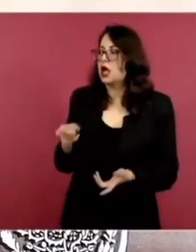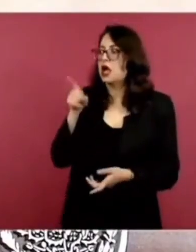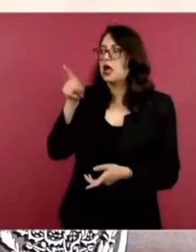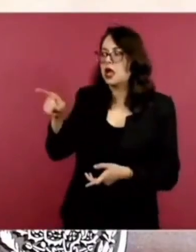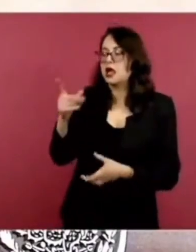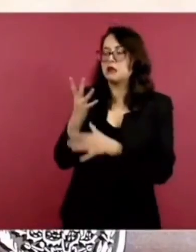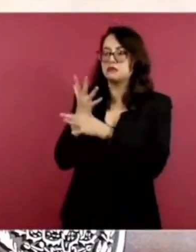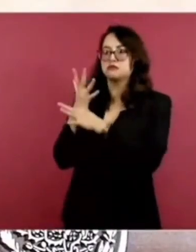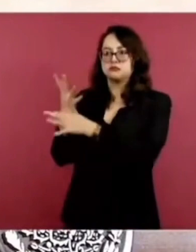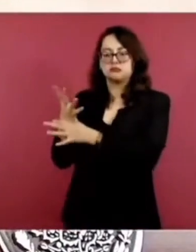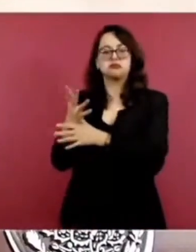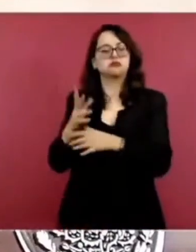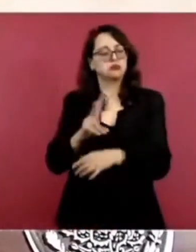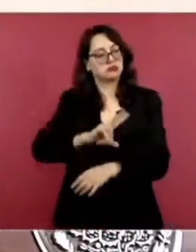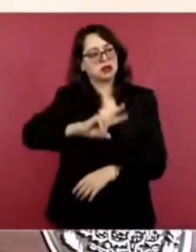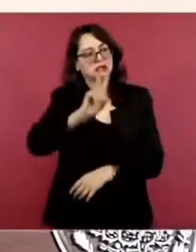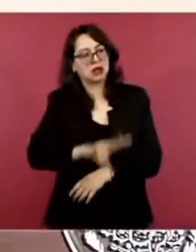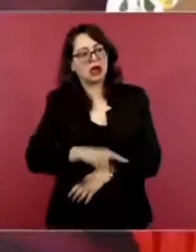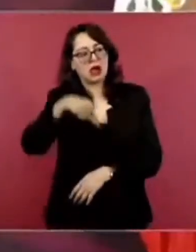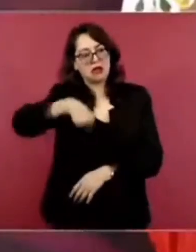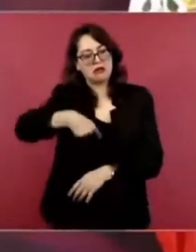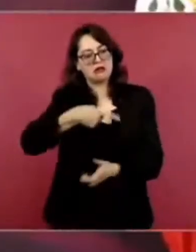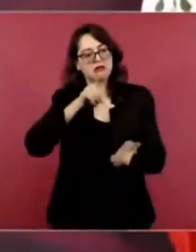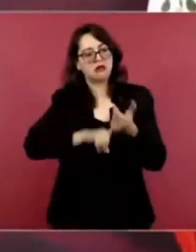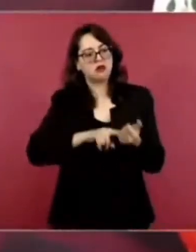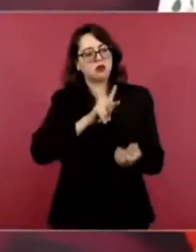No había yo escuchado eso.